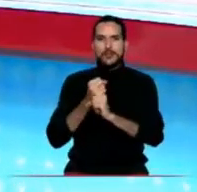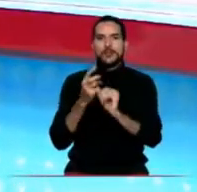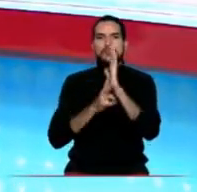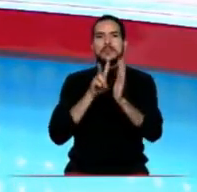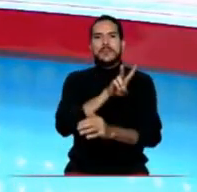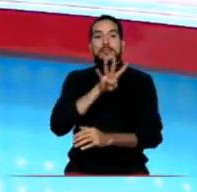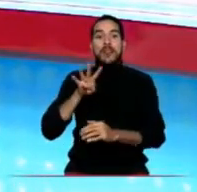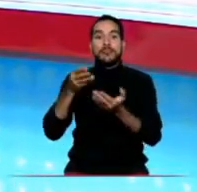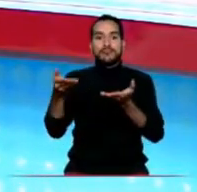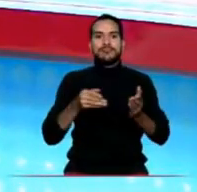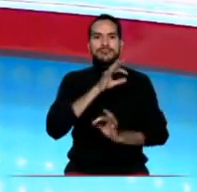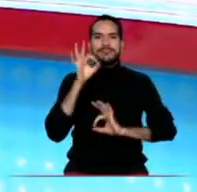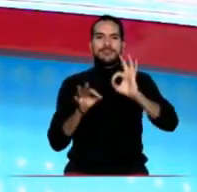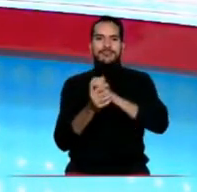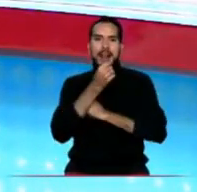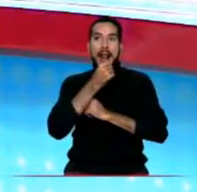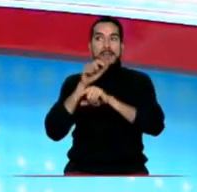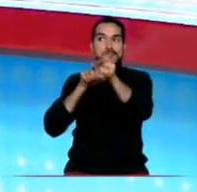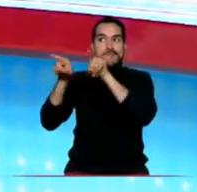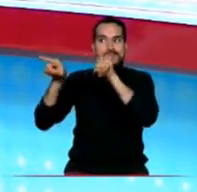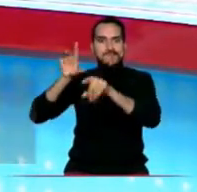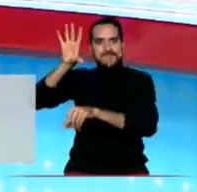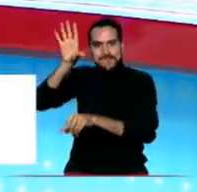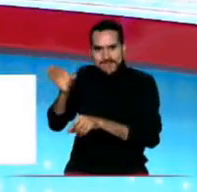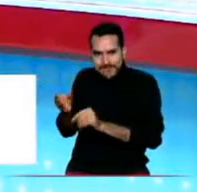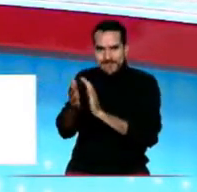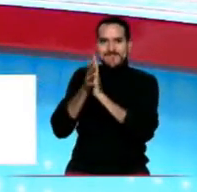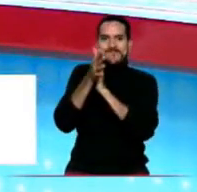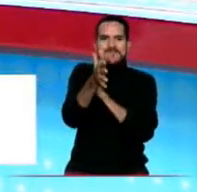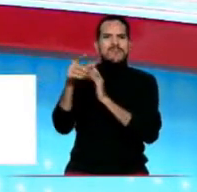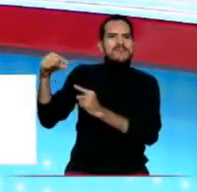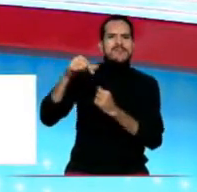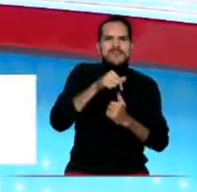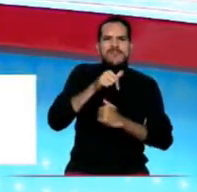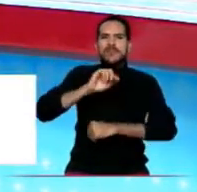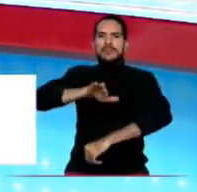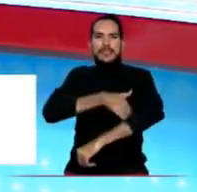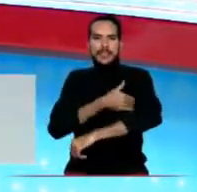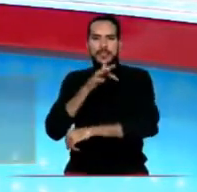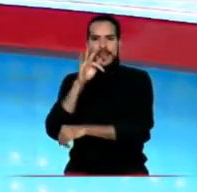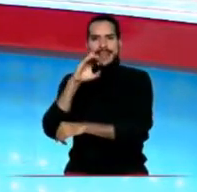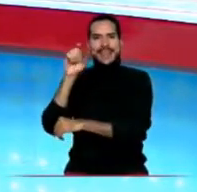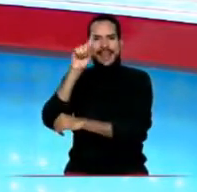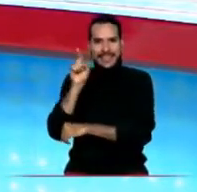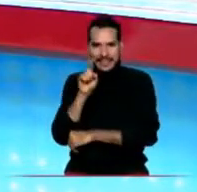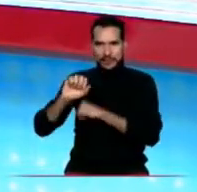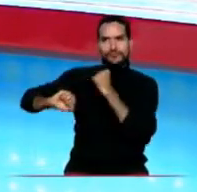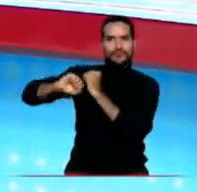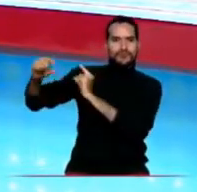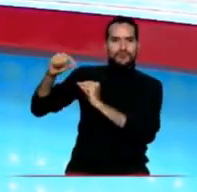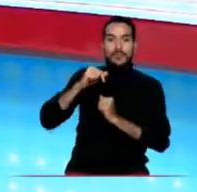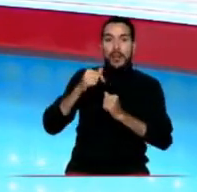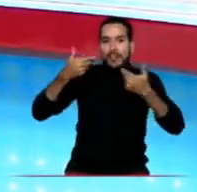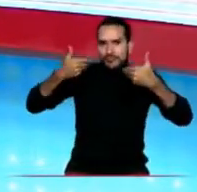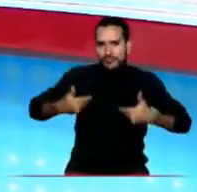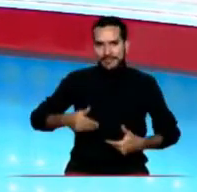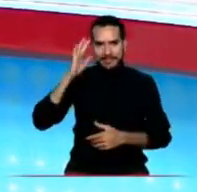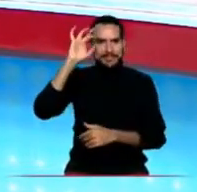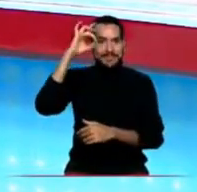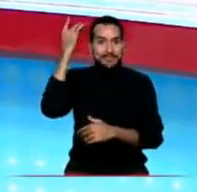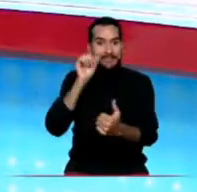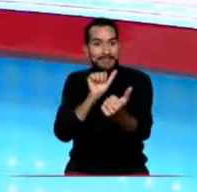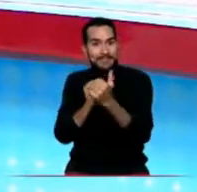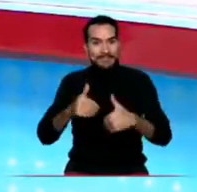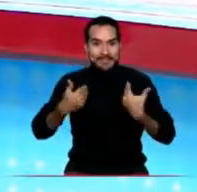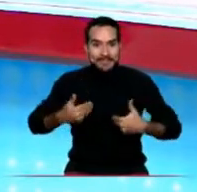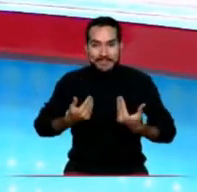Noticias, la región todos los días. Programa financiado por el Fondo Único del Ministerio de las TIC. Soy Luz Ángel Rodríguez y para mí siempre será un gusto acompañarlos. Cindy